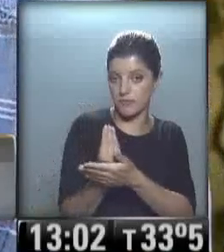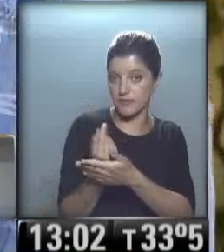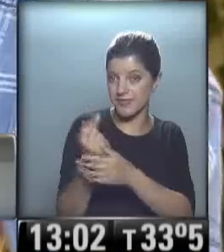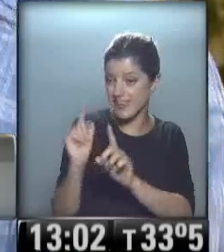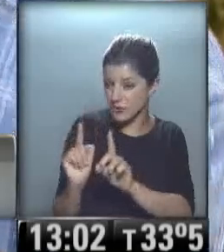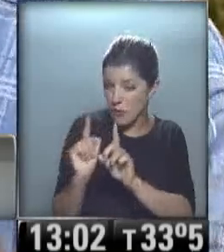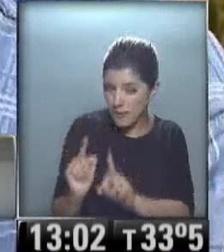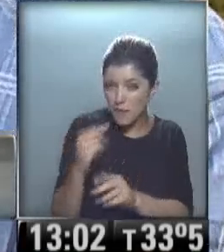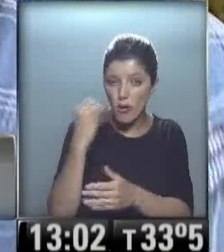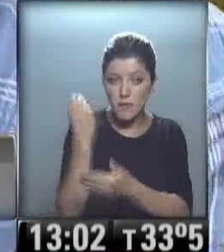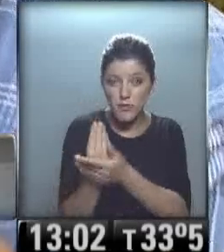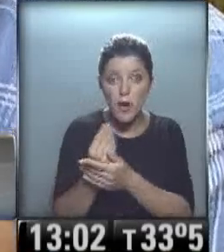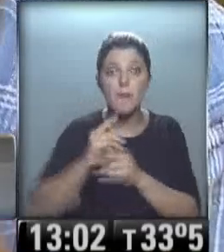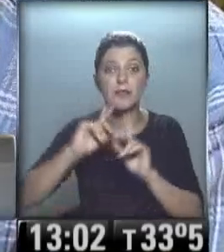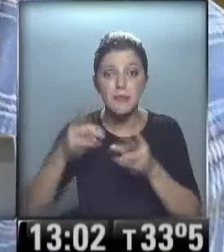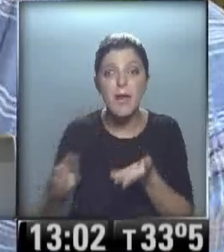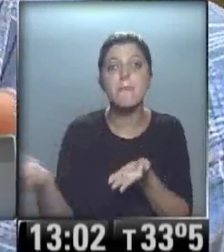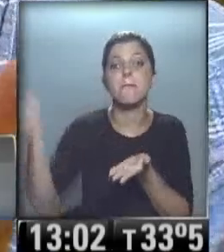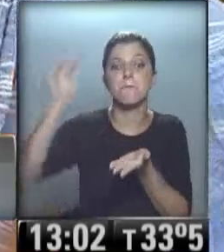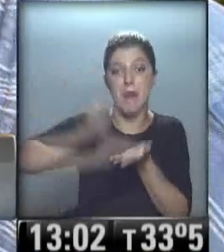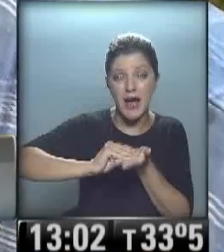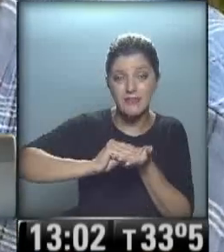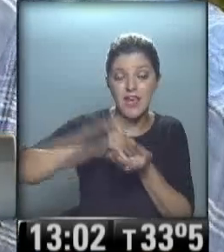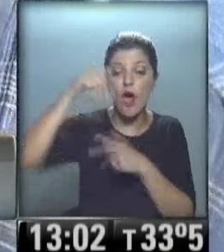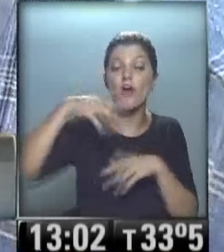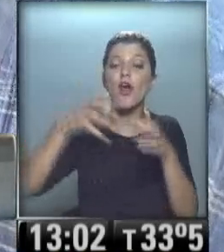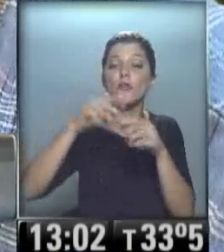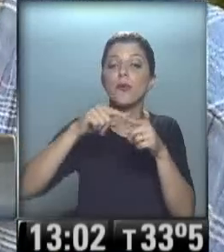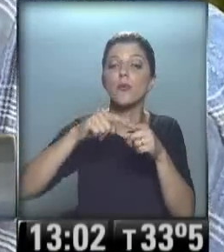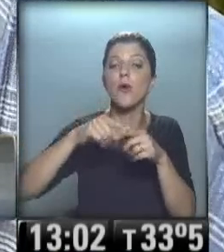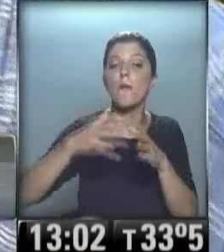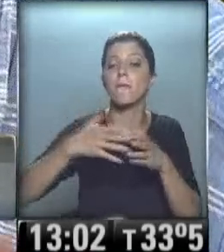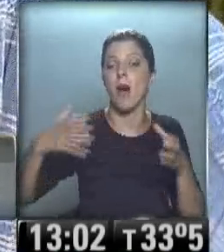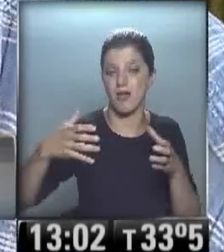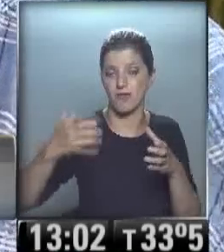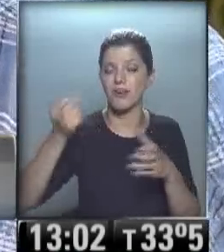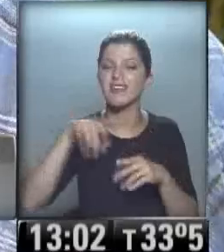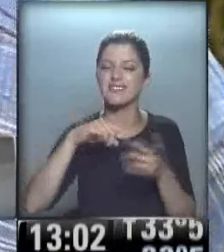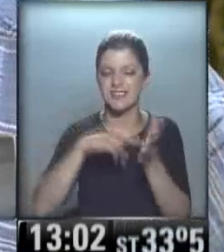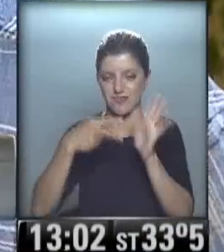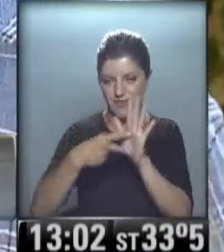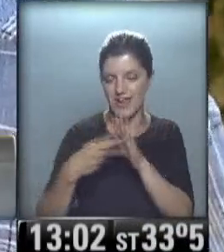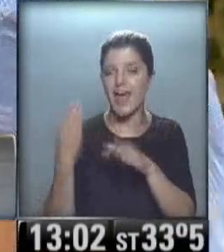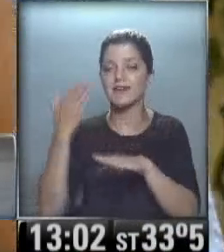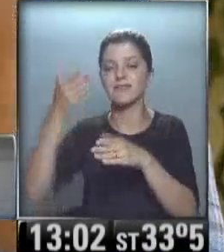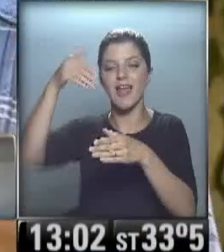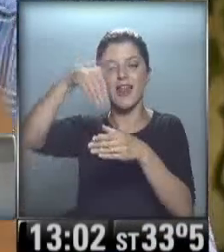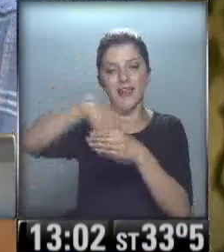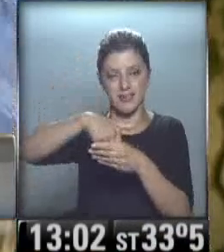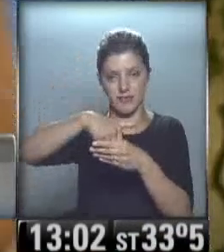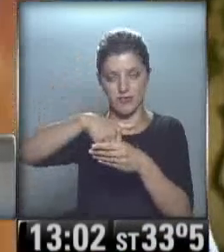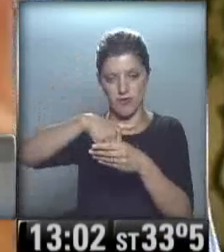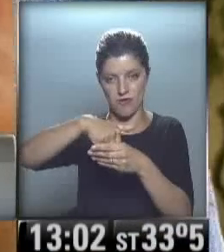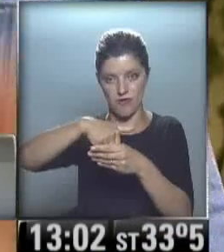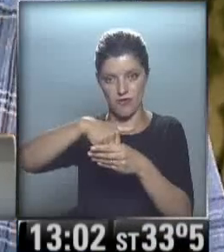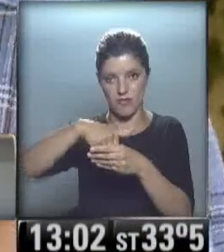concertación pero hoy día representa más representa lo que llama la nueva mayoría que es el ingreso a la fuerza